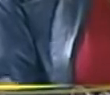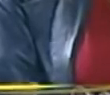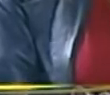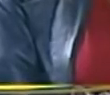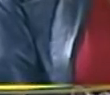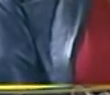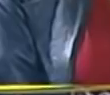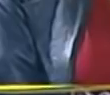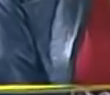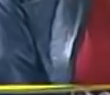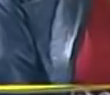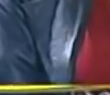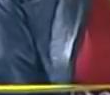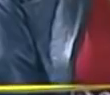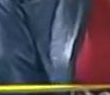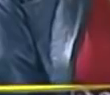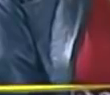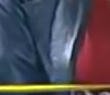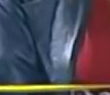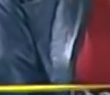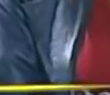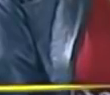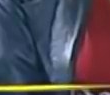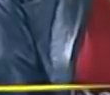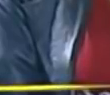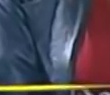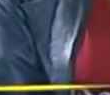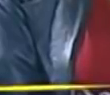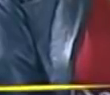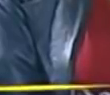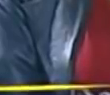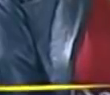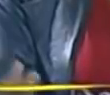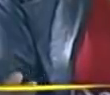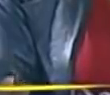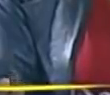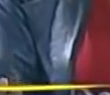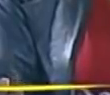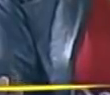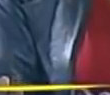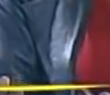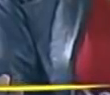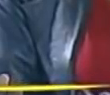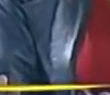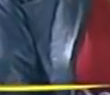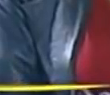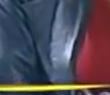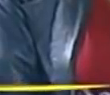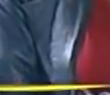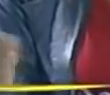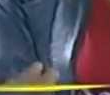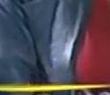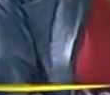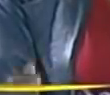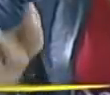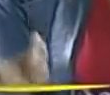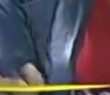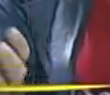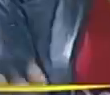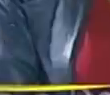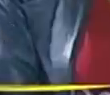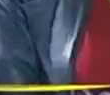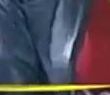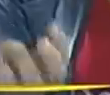para poder saber por dónde comenzar. Y segundo, gobernar en una especie de estado de emergencia, señalando las